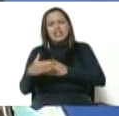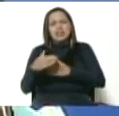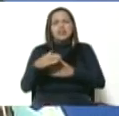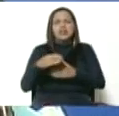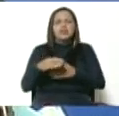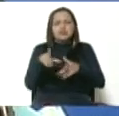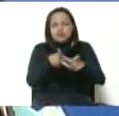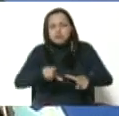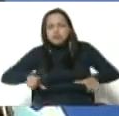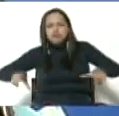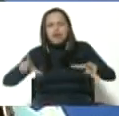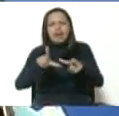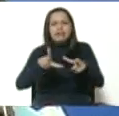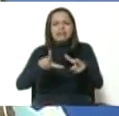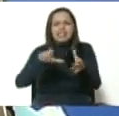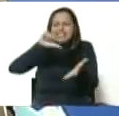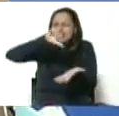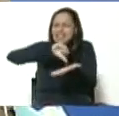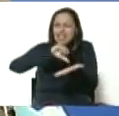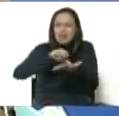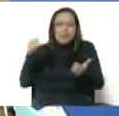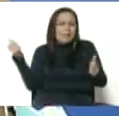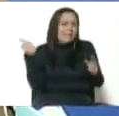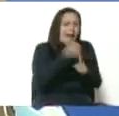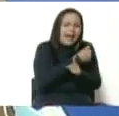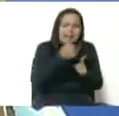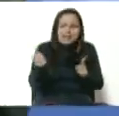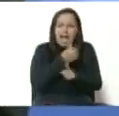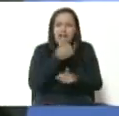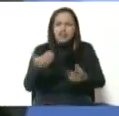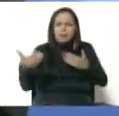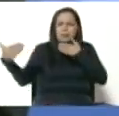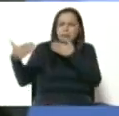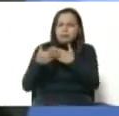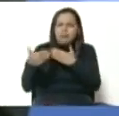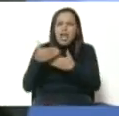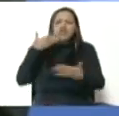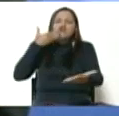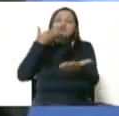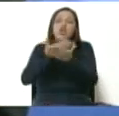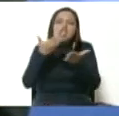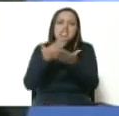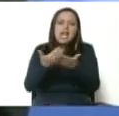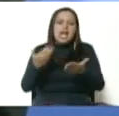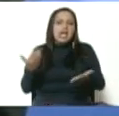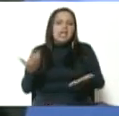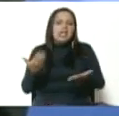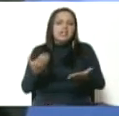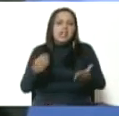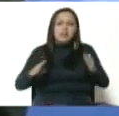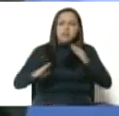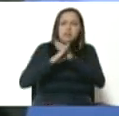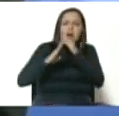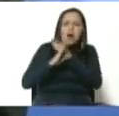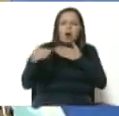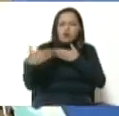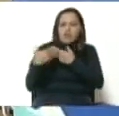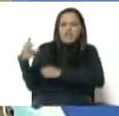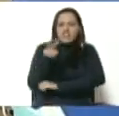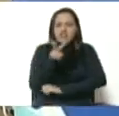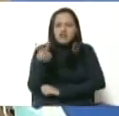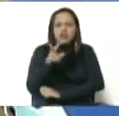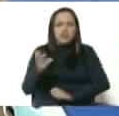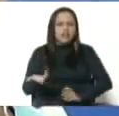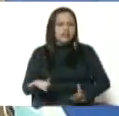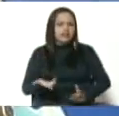epicentro, en el núcleo para el maltrato, para la agresión, para la solicitud de sanciones contra Venezuela, para la solicitud